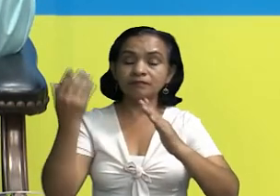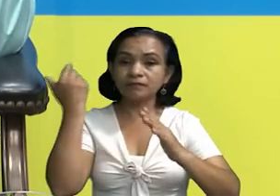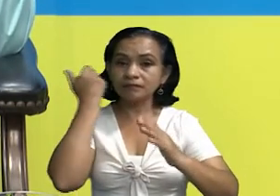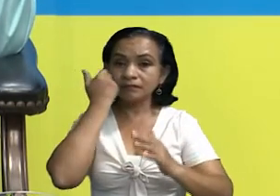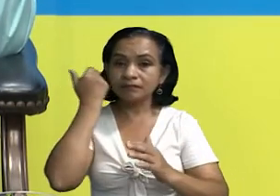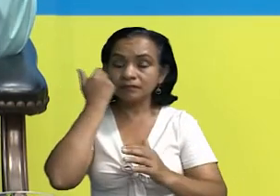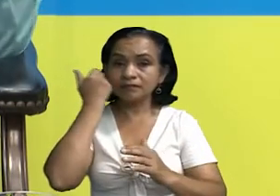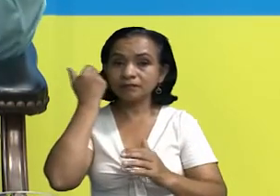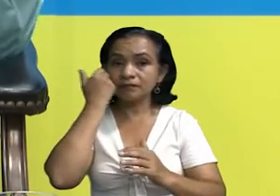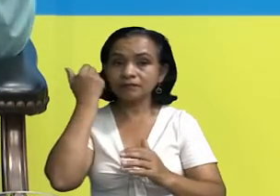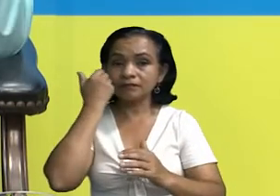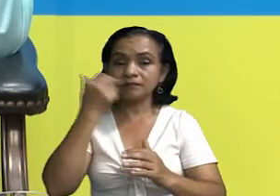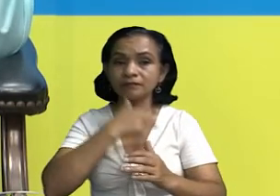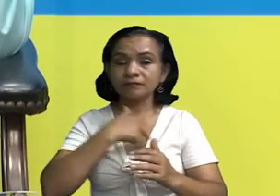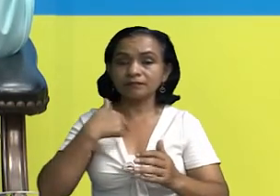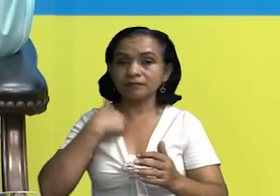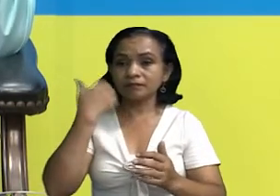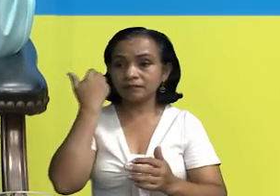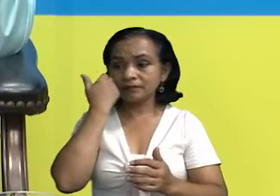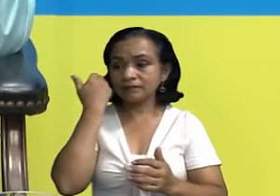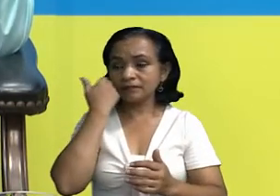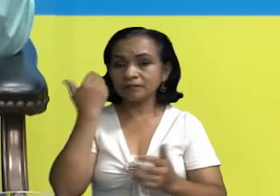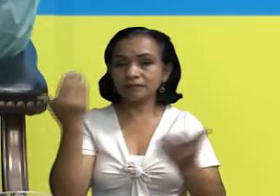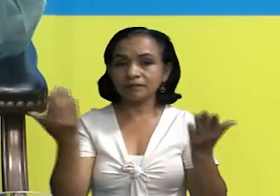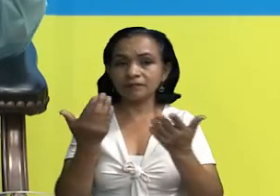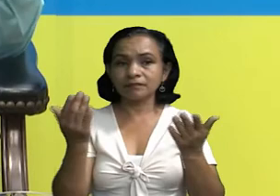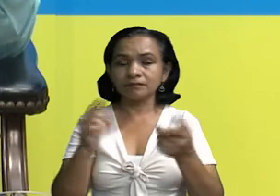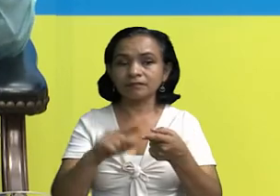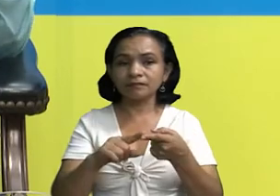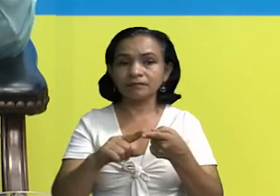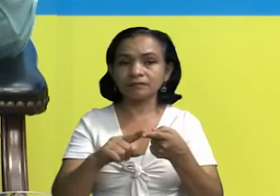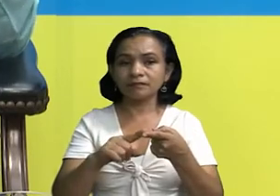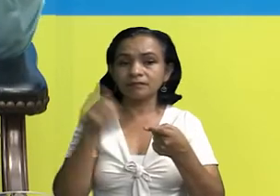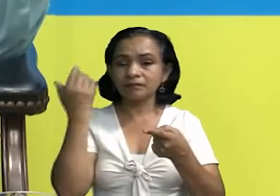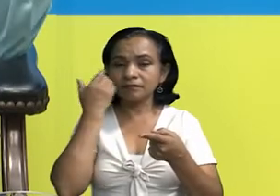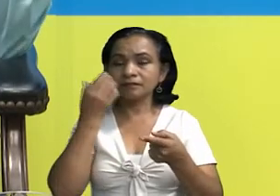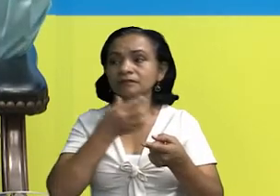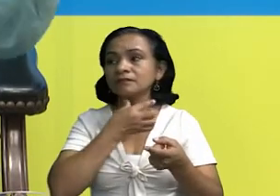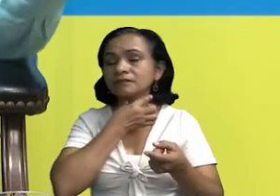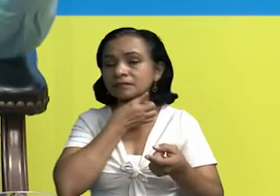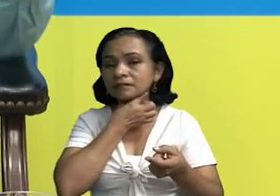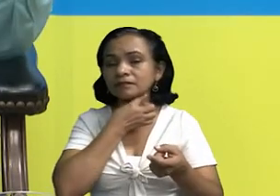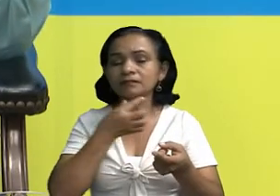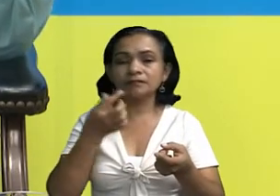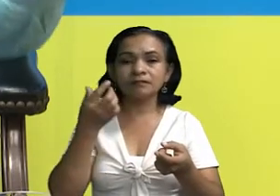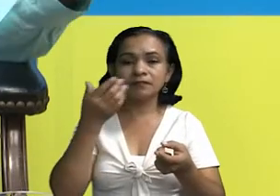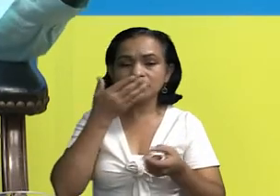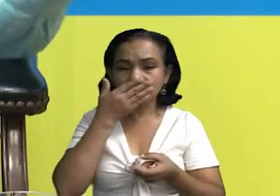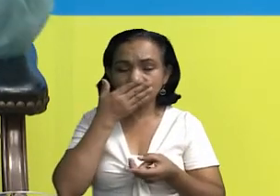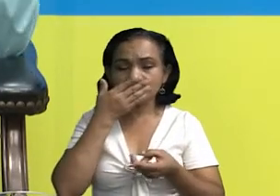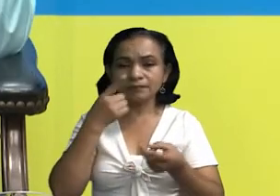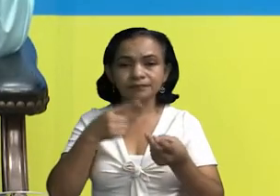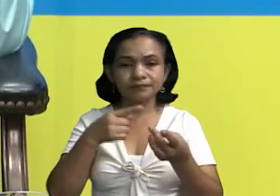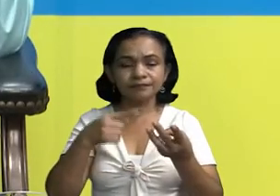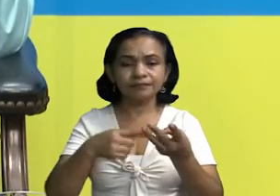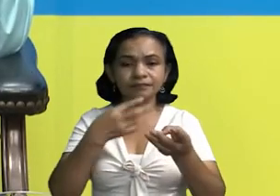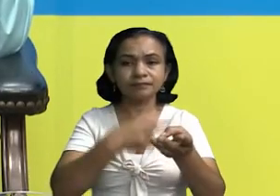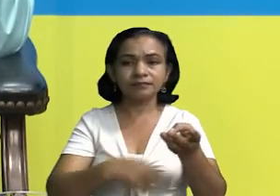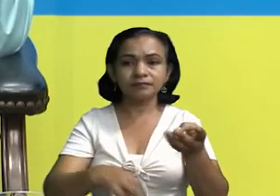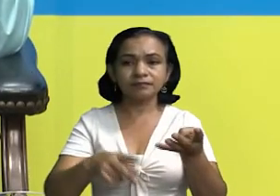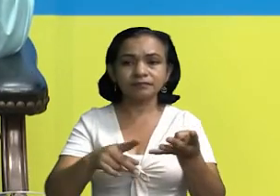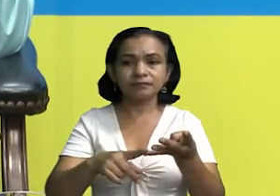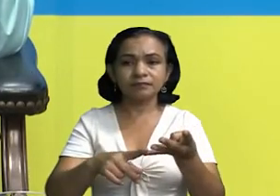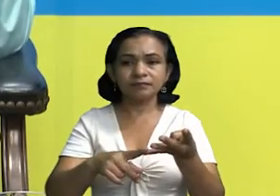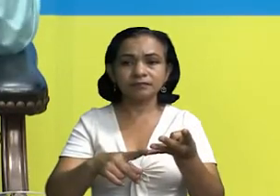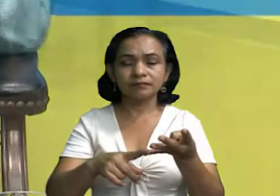bacteria que causa infección, como la faringoamigdalitis y la neumonía y la infección en la sangre?